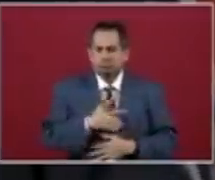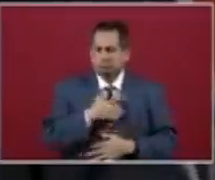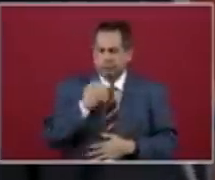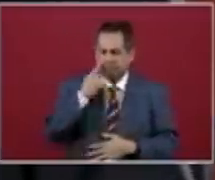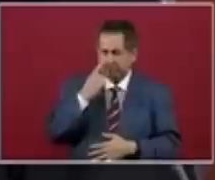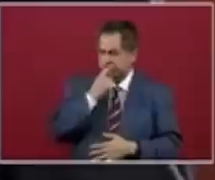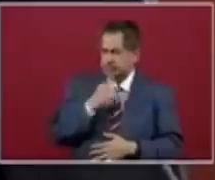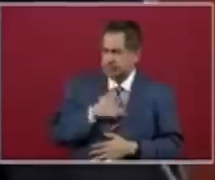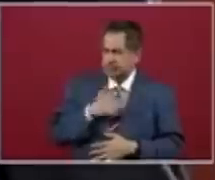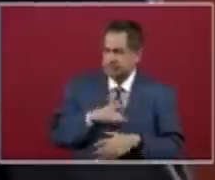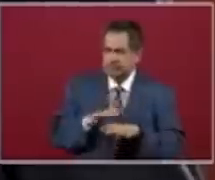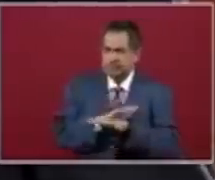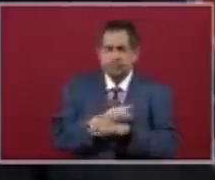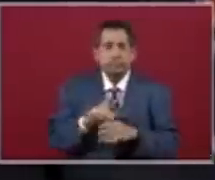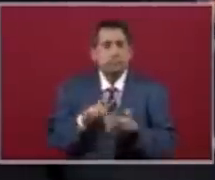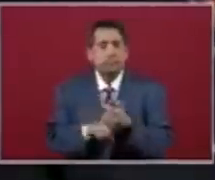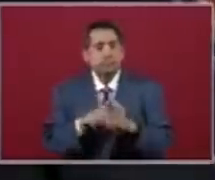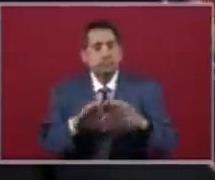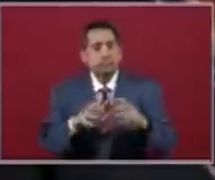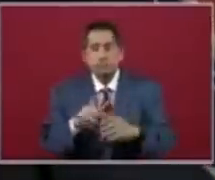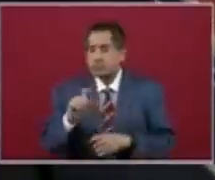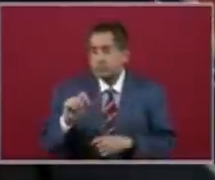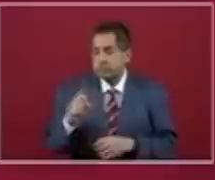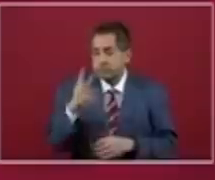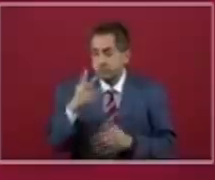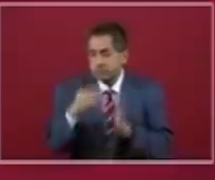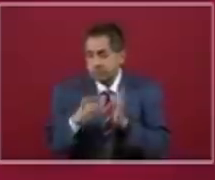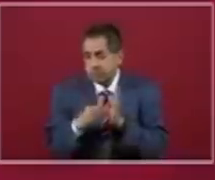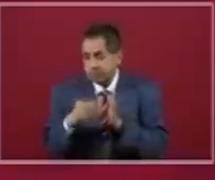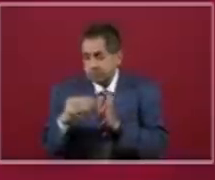Y son 24 millones,